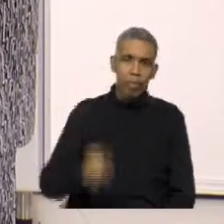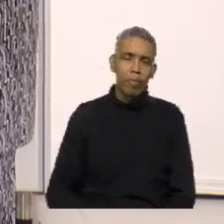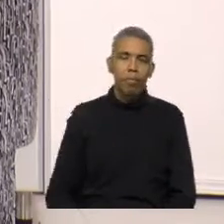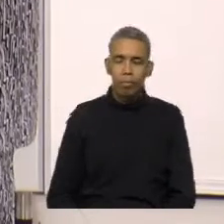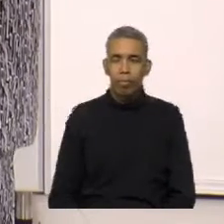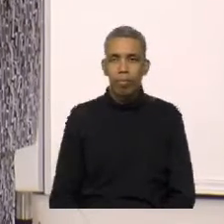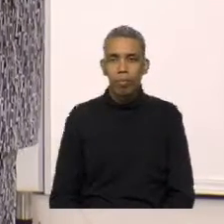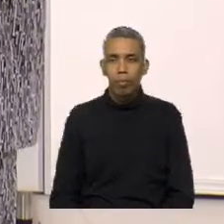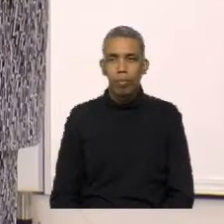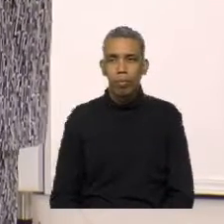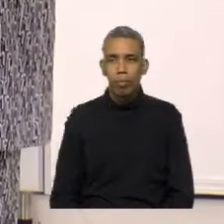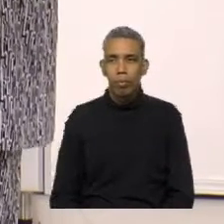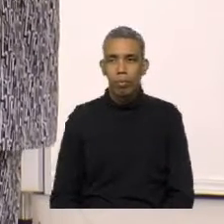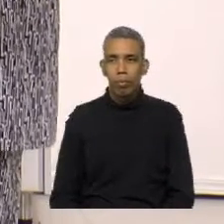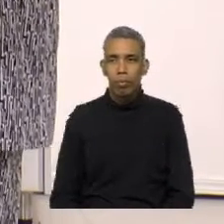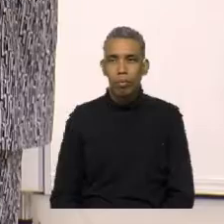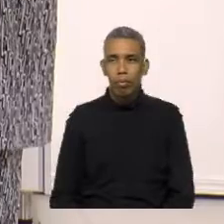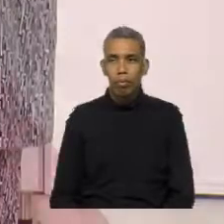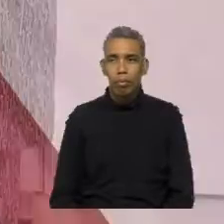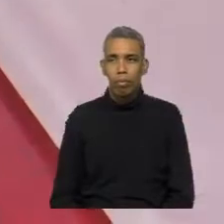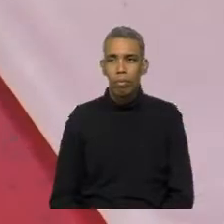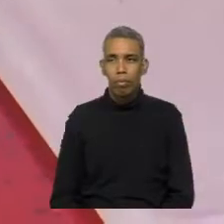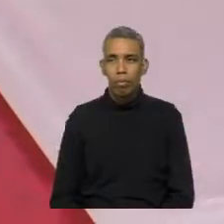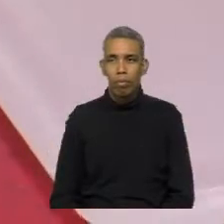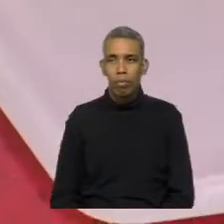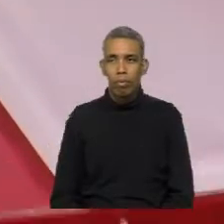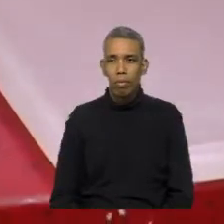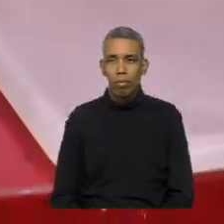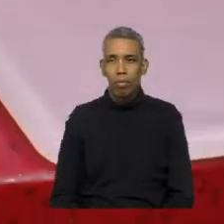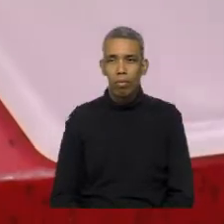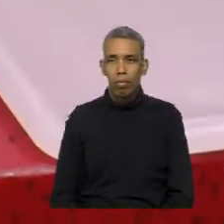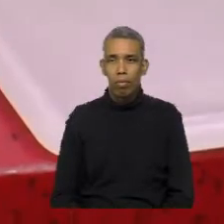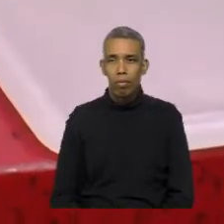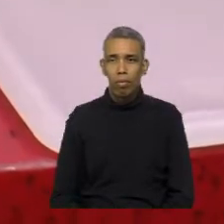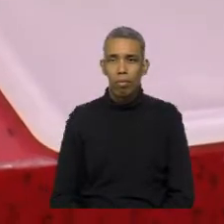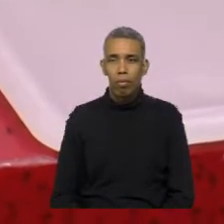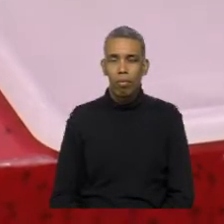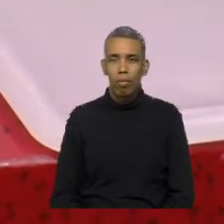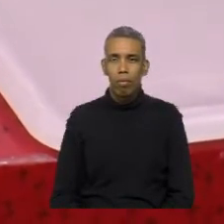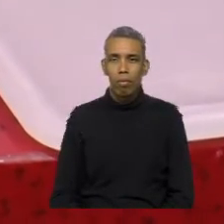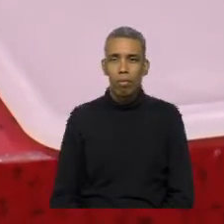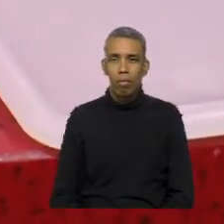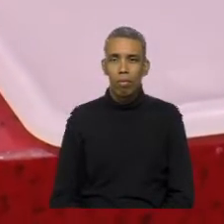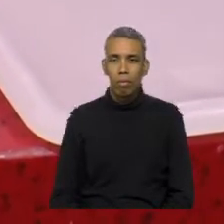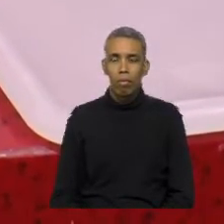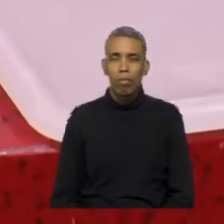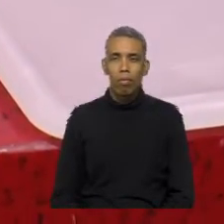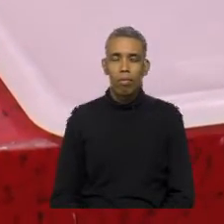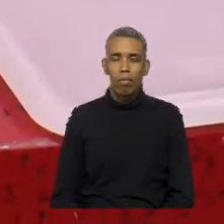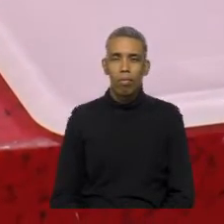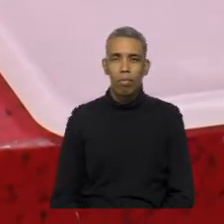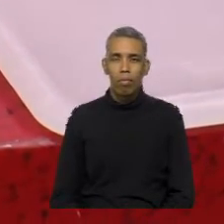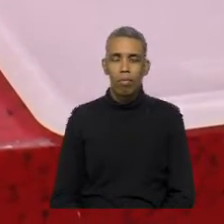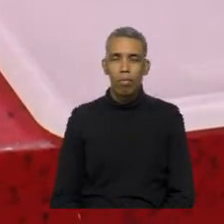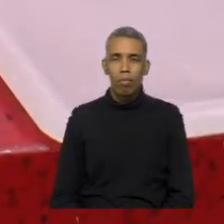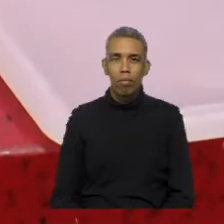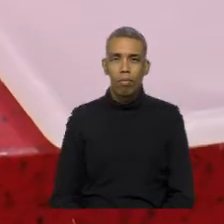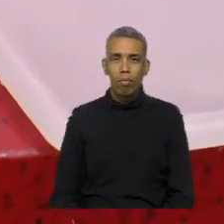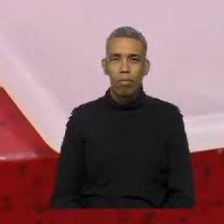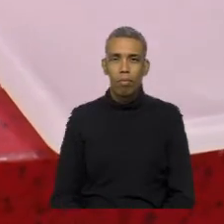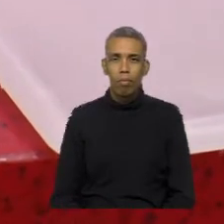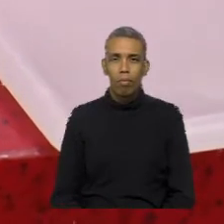rico. Por lo crocante de la manzana, podría decirse, y la acidez que tiene. Entonces vamos